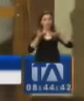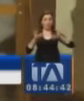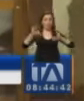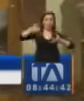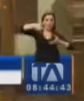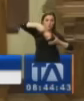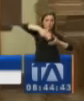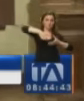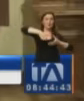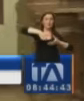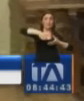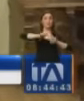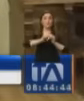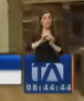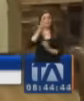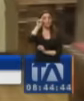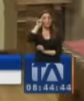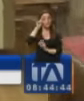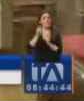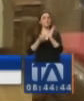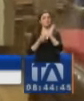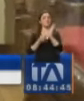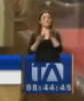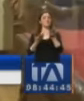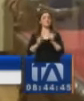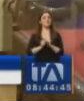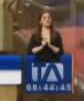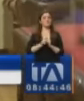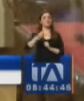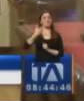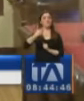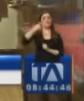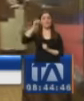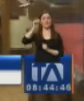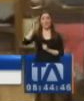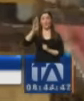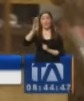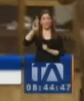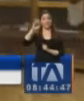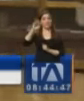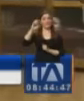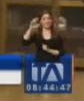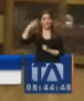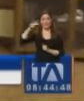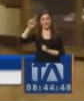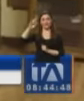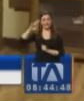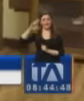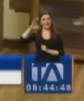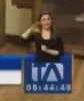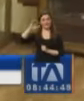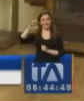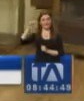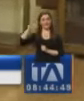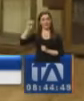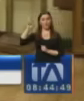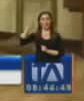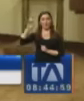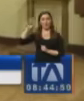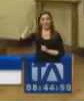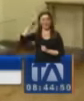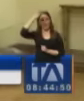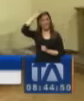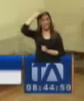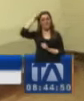los recuerdos sobre todo de Gabriel García Moreno. Tienen incluso digitalizados periódicos como